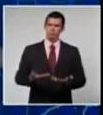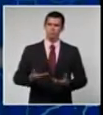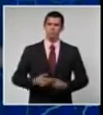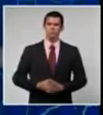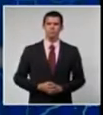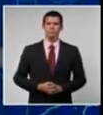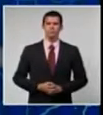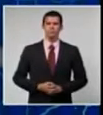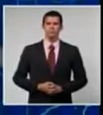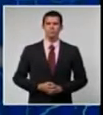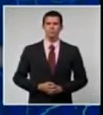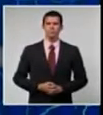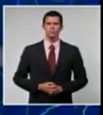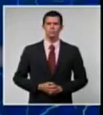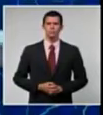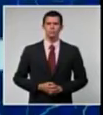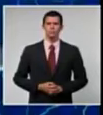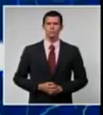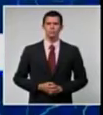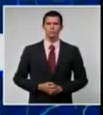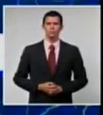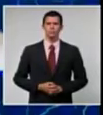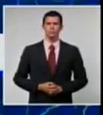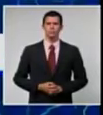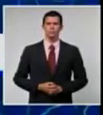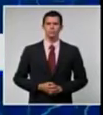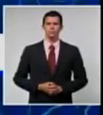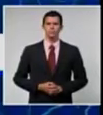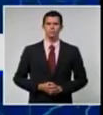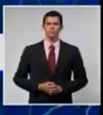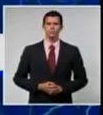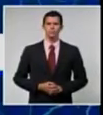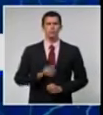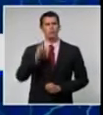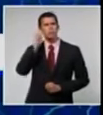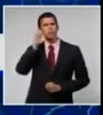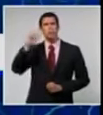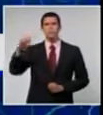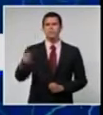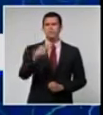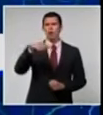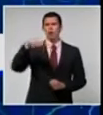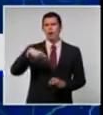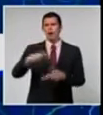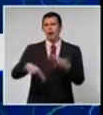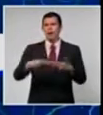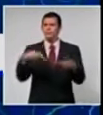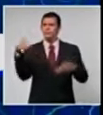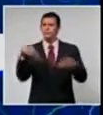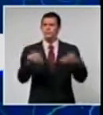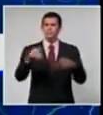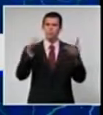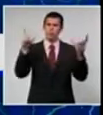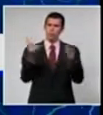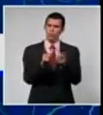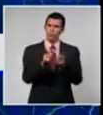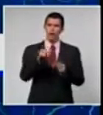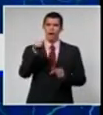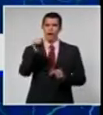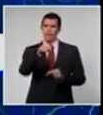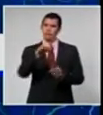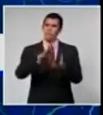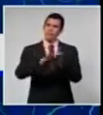La viceprimera ministra de la República de Cuba, Inés María Chatman Guau, chequeó en la provincia de Matanzas el cumplimiento del plan de medidas del Estado